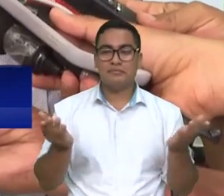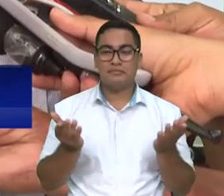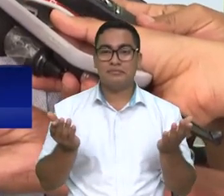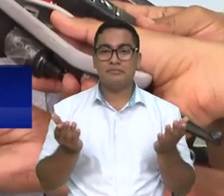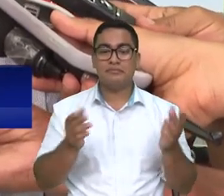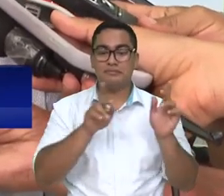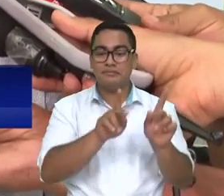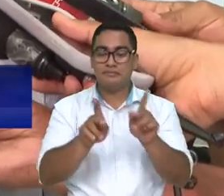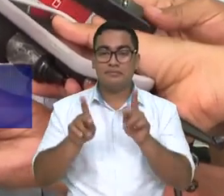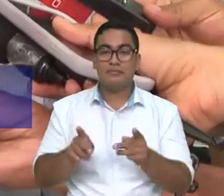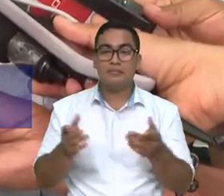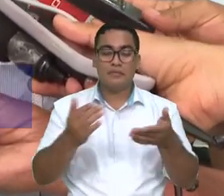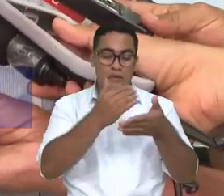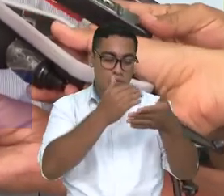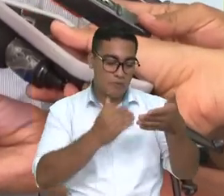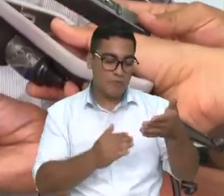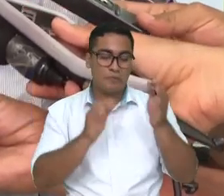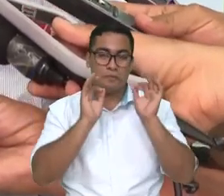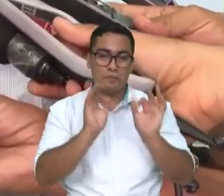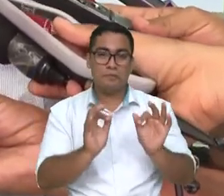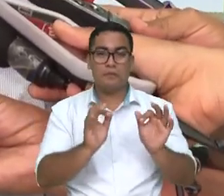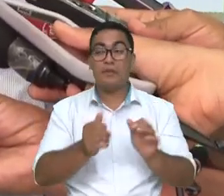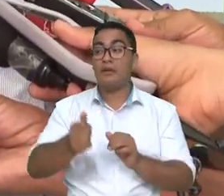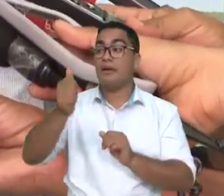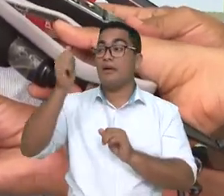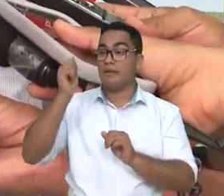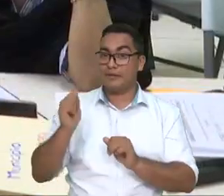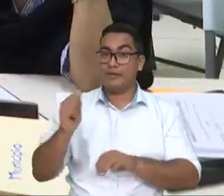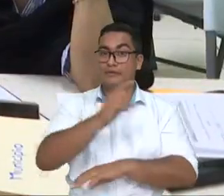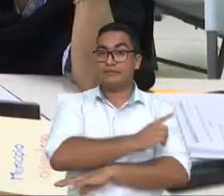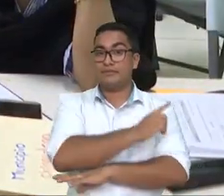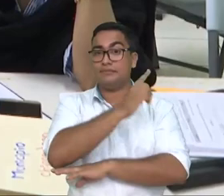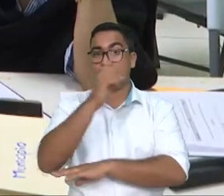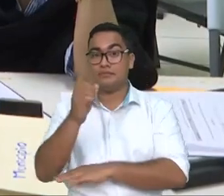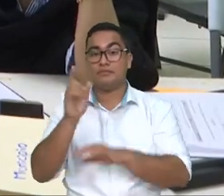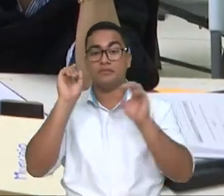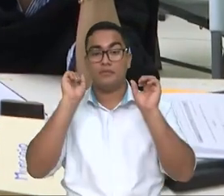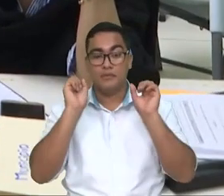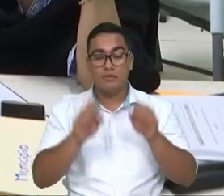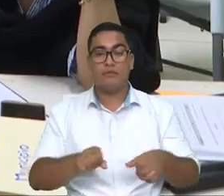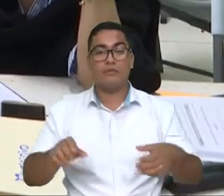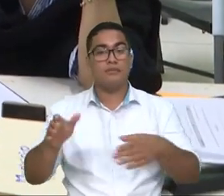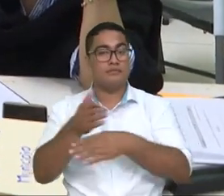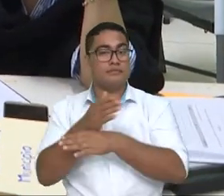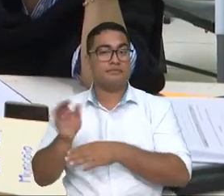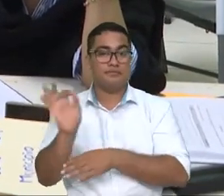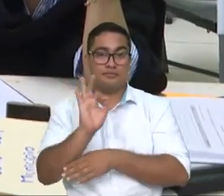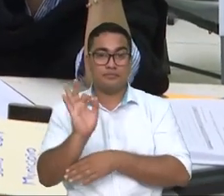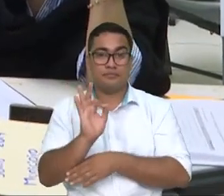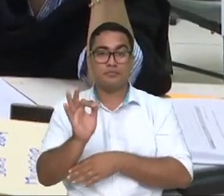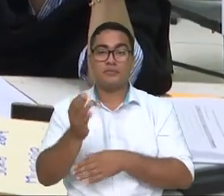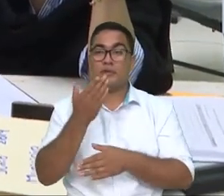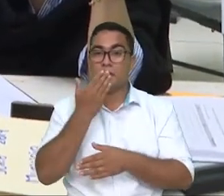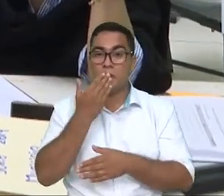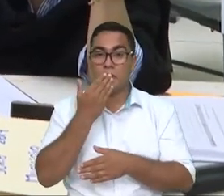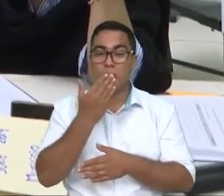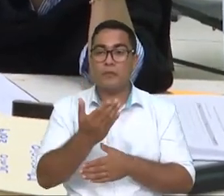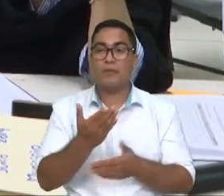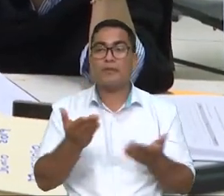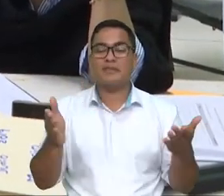en la calidad del dato, que es el taller que se realizó el día de ayer, y poder todos tener los formatos que se van a utilizar y el reporte oportuno de la jornada. Y el